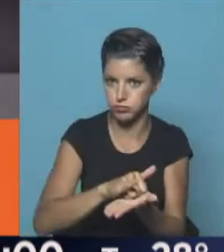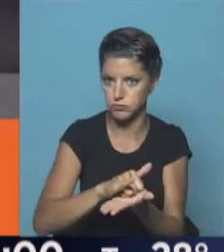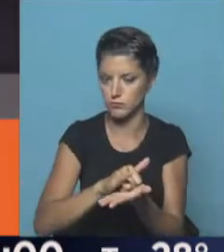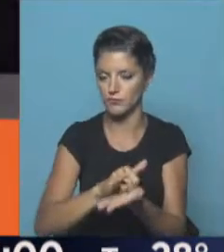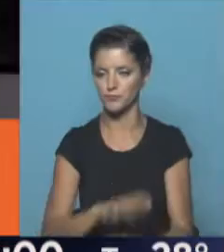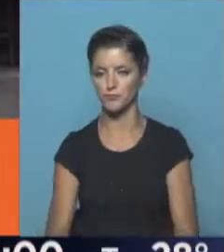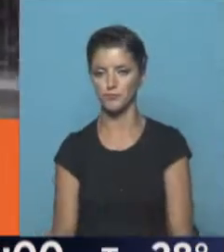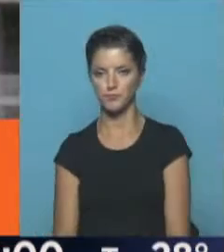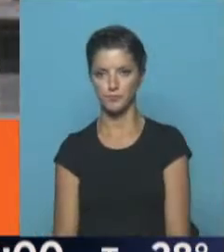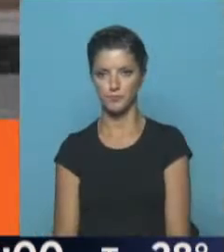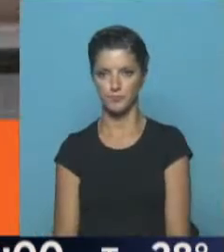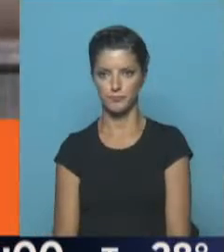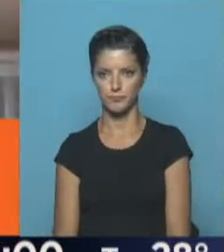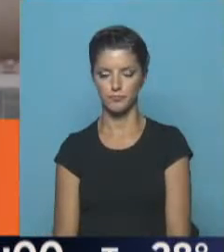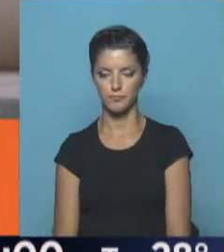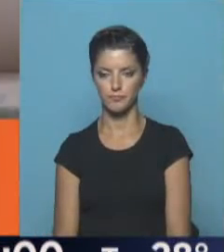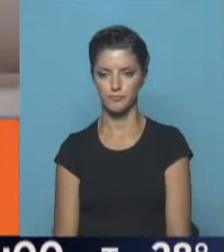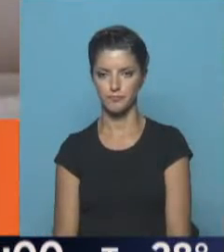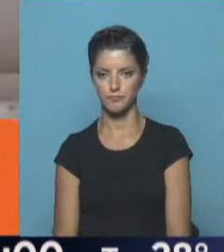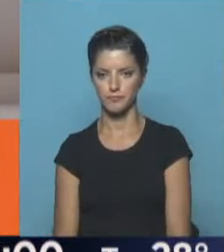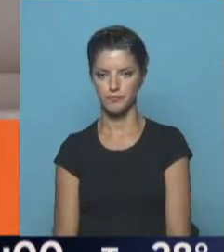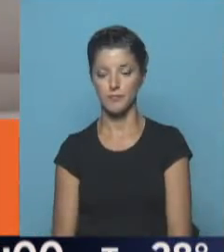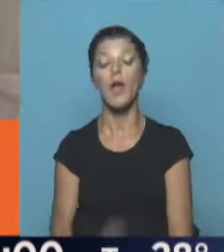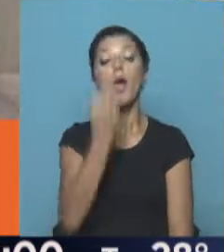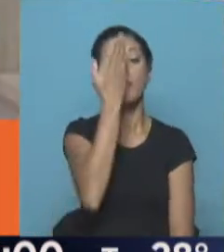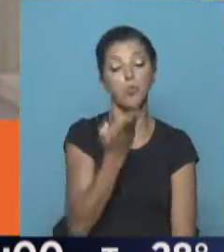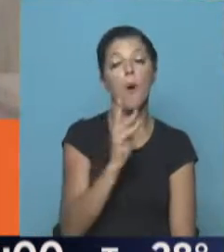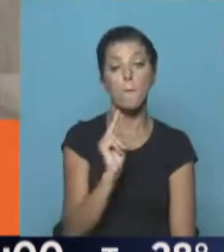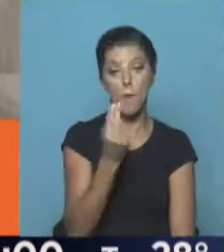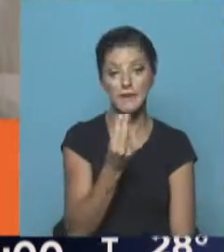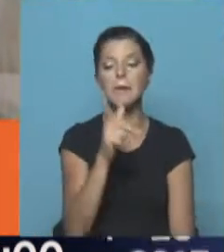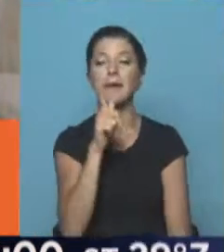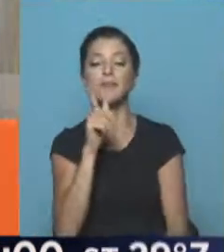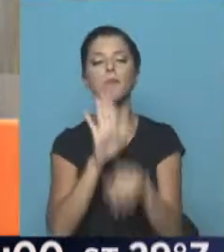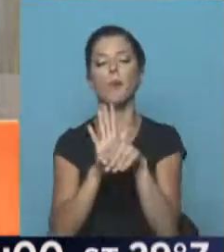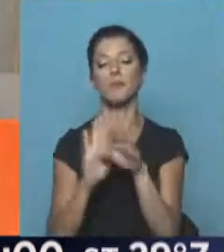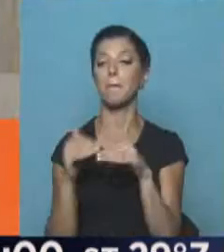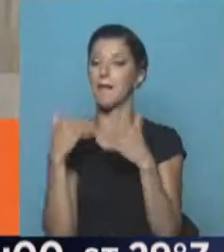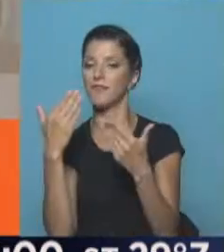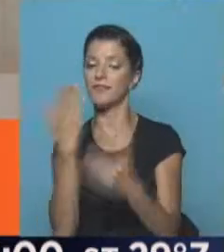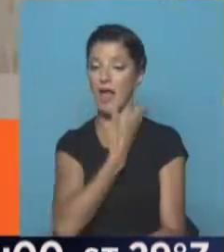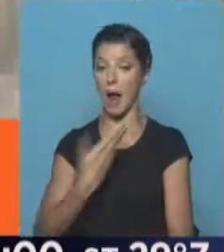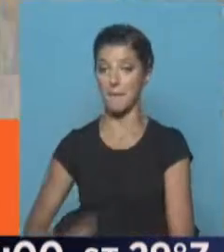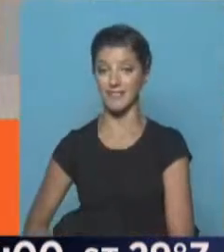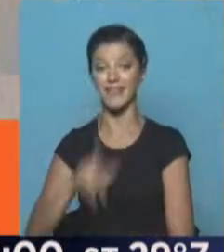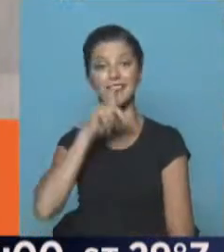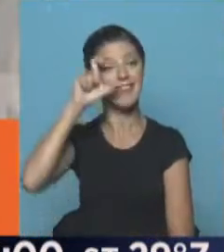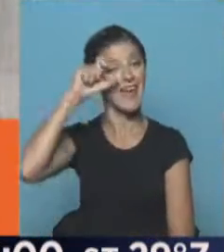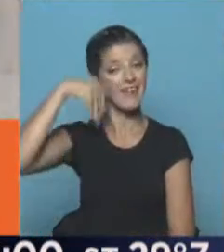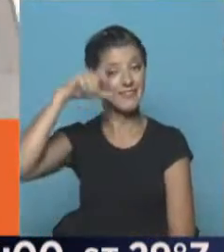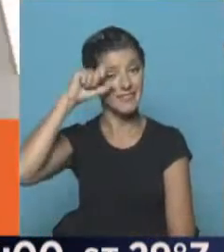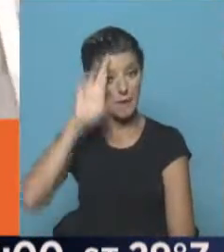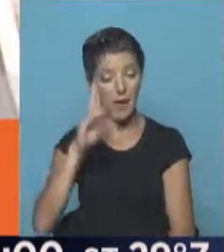en principio y la desaparición física del magistrado parece beneficiar al presidente michel temer a funcionarios de su gobierno